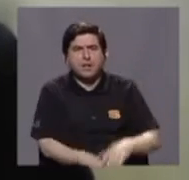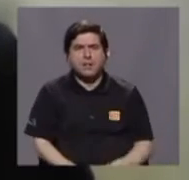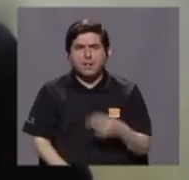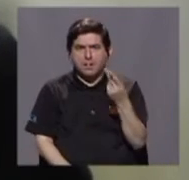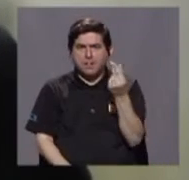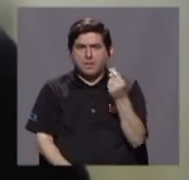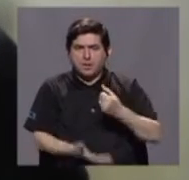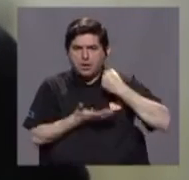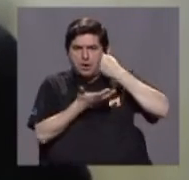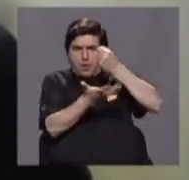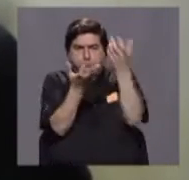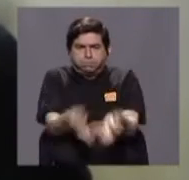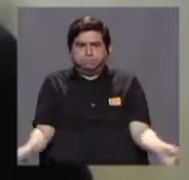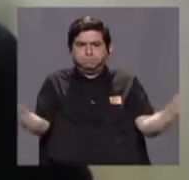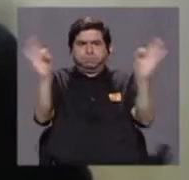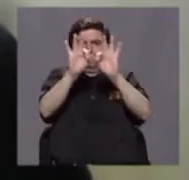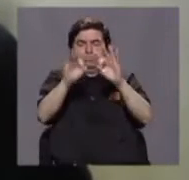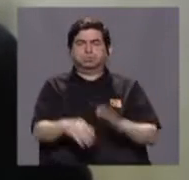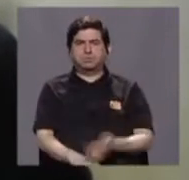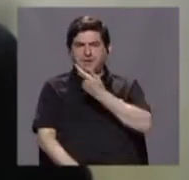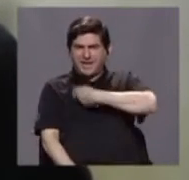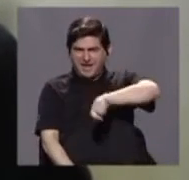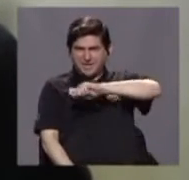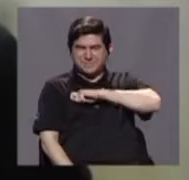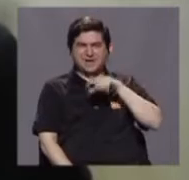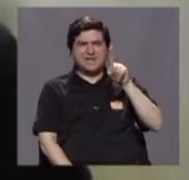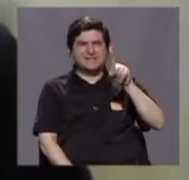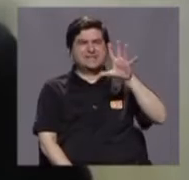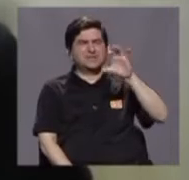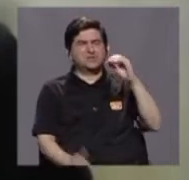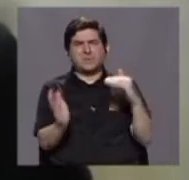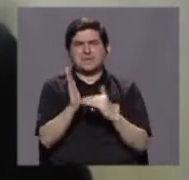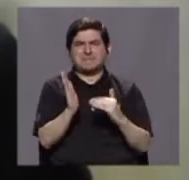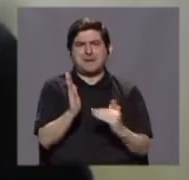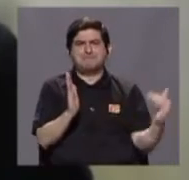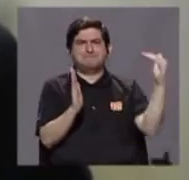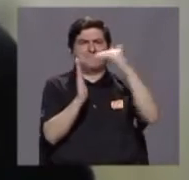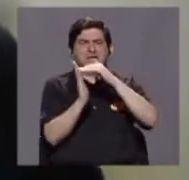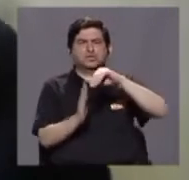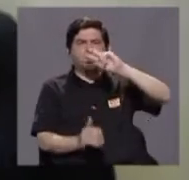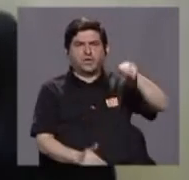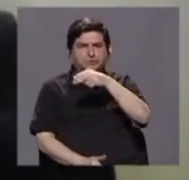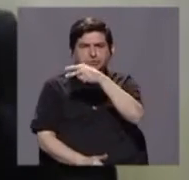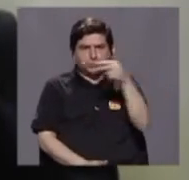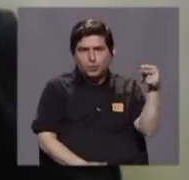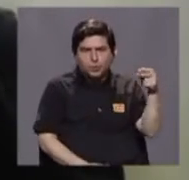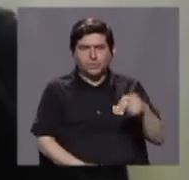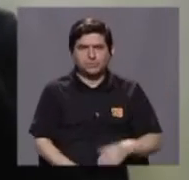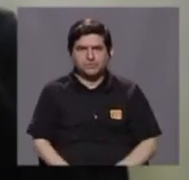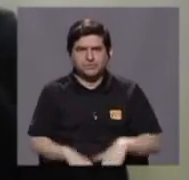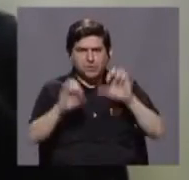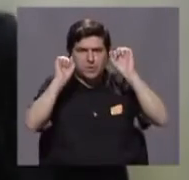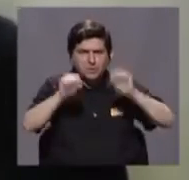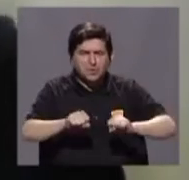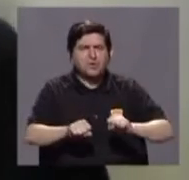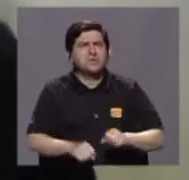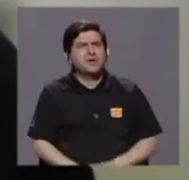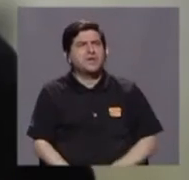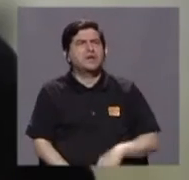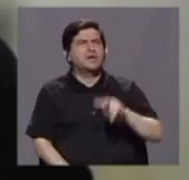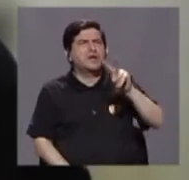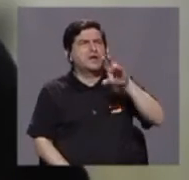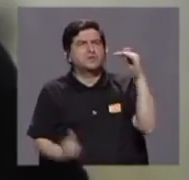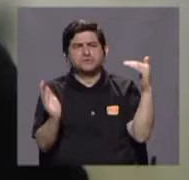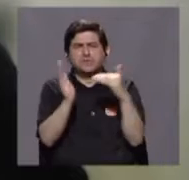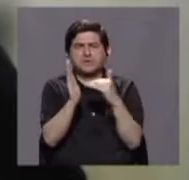tamaña importancia. Para España son 150.000 millones de euros, que podrían ser aproximadamente